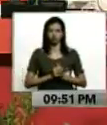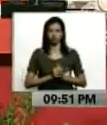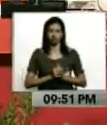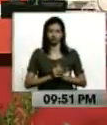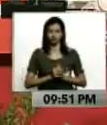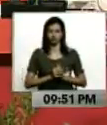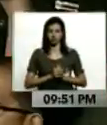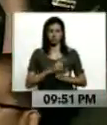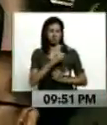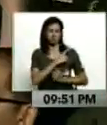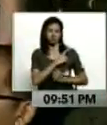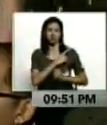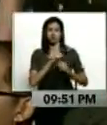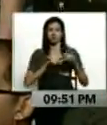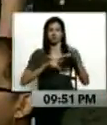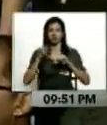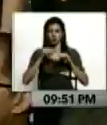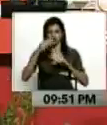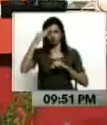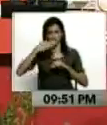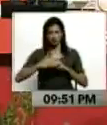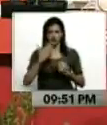capitán alesca